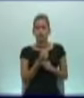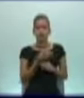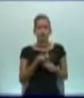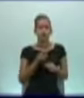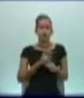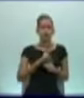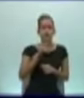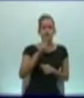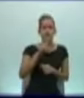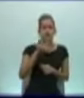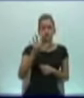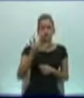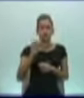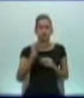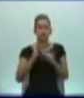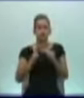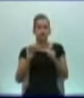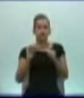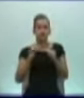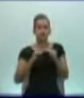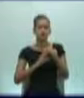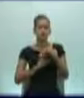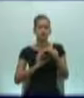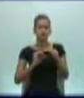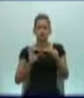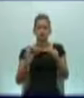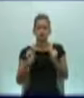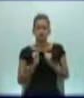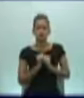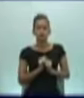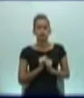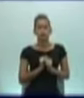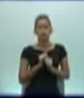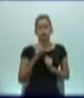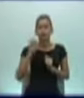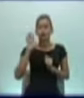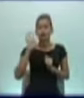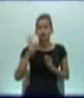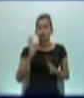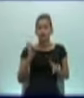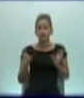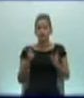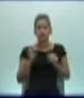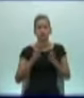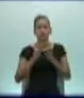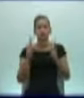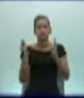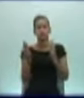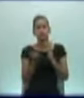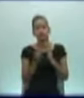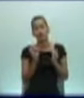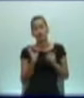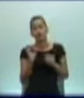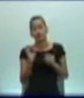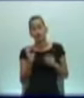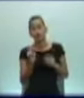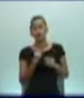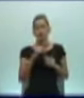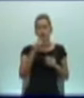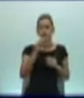fracción de denominador 100 y numerador 25, es la cuarta parte del total o un cuarto. Y